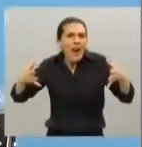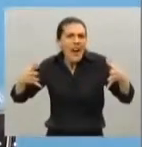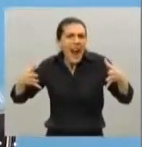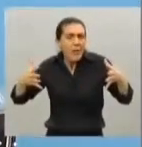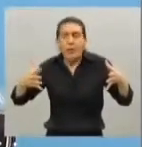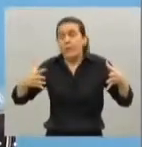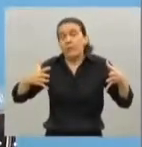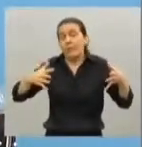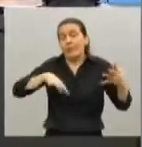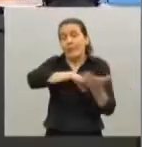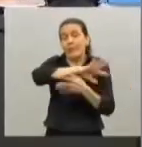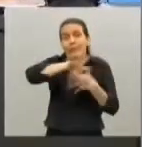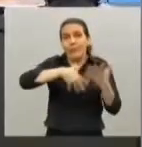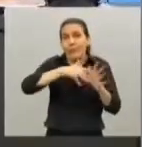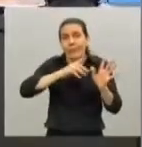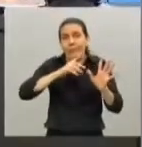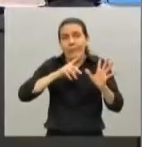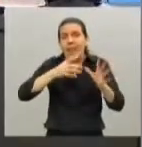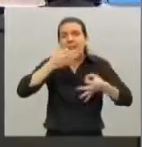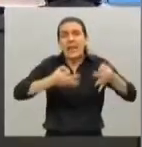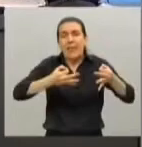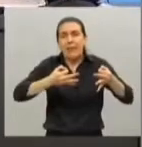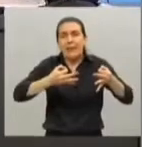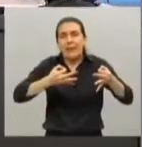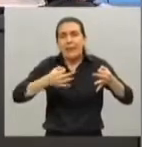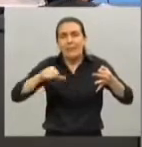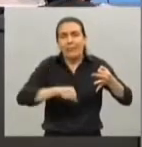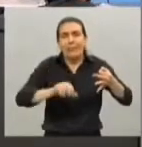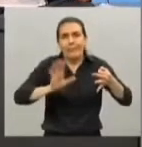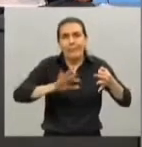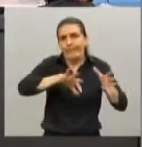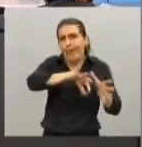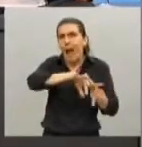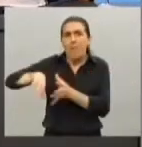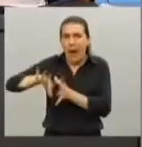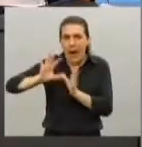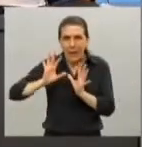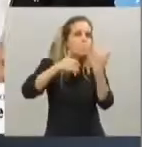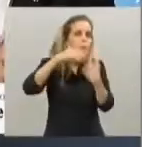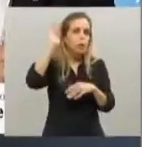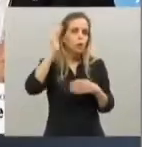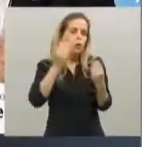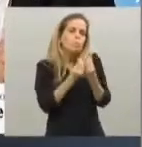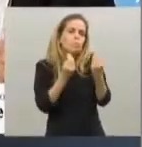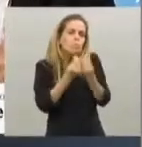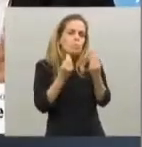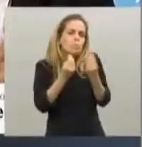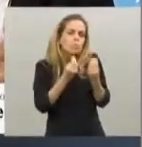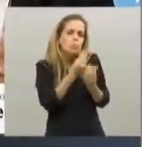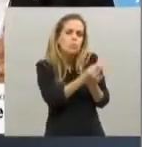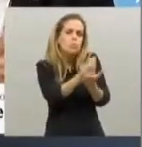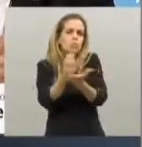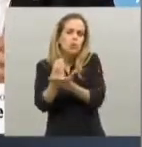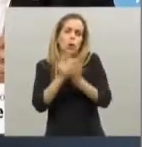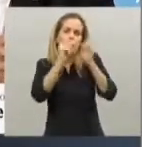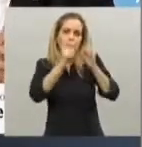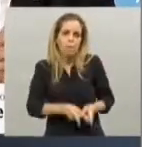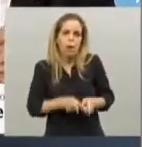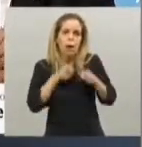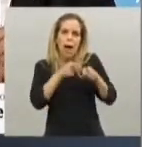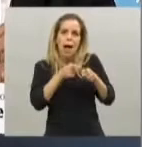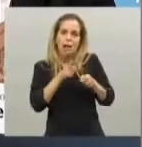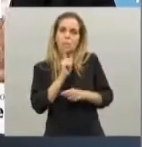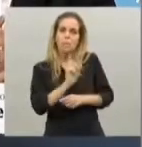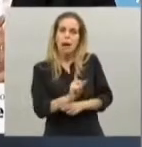brote cuando reabrieron su economía. Texas, Israel, Florida. Esperemos que no. Ahora, lo que pasa es